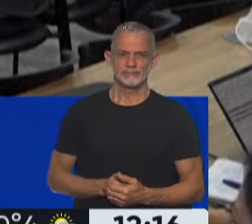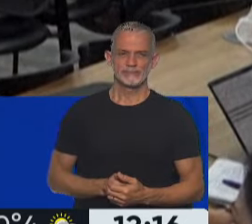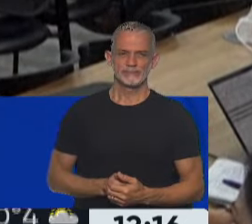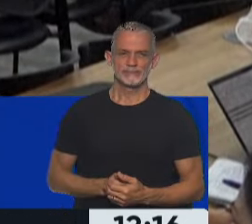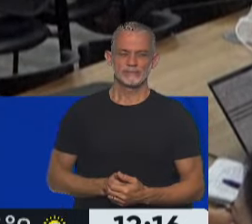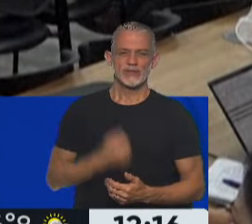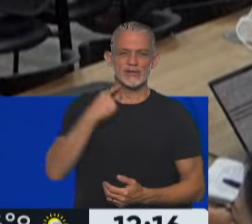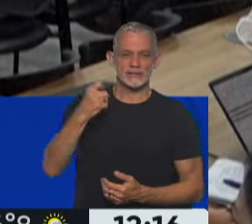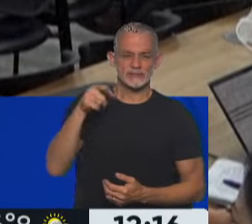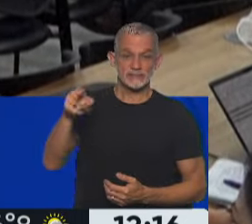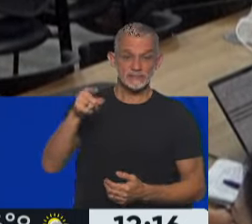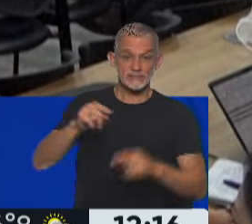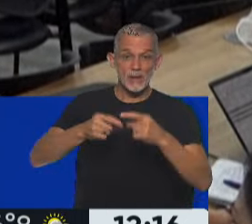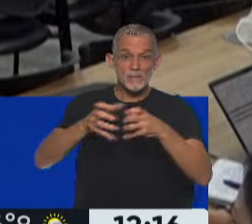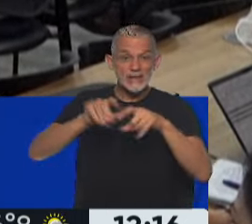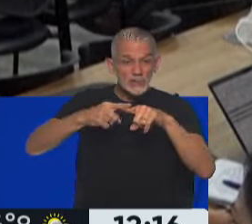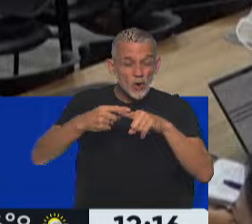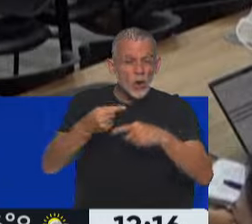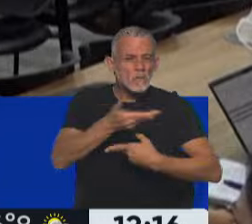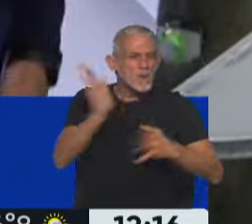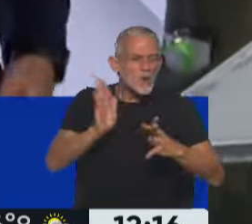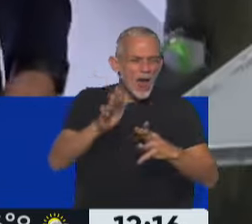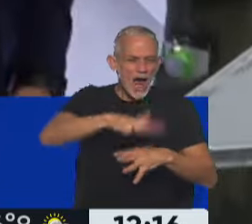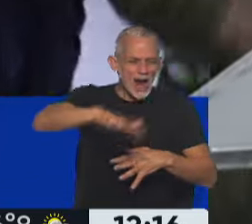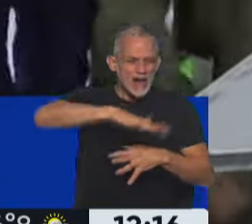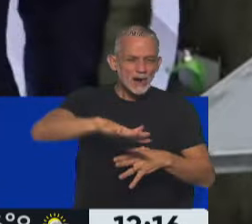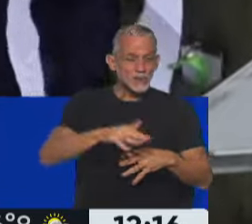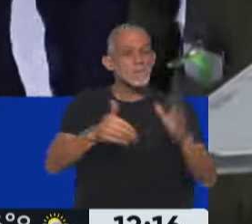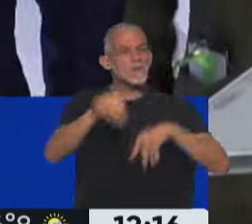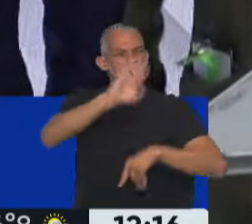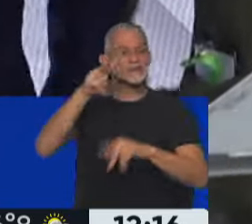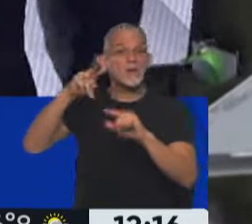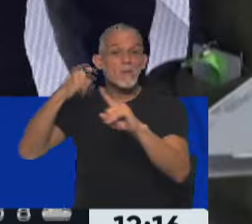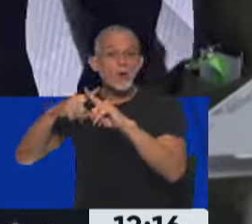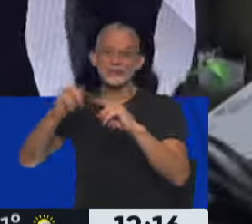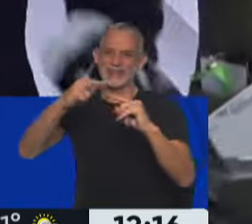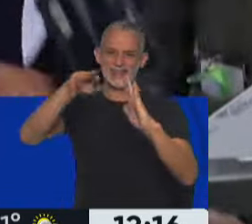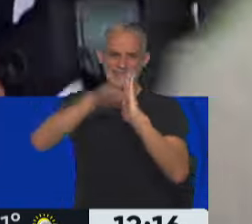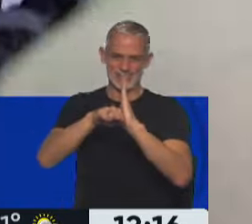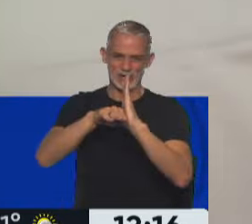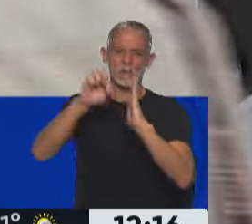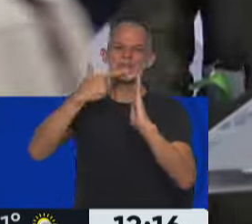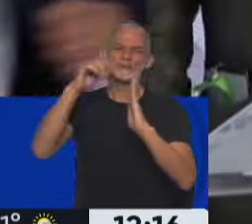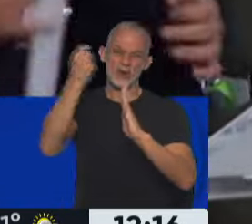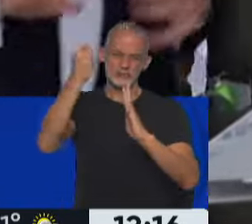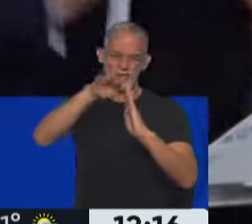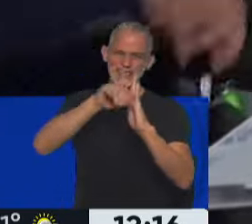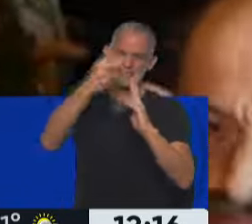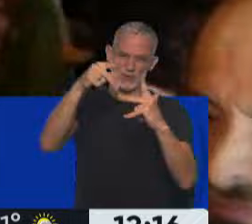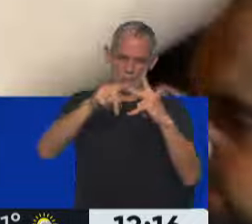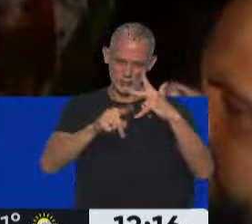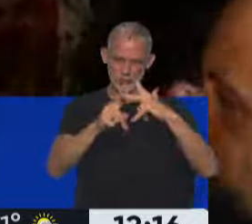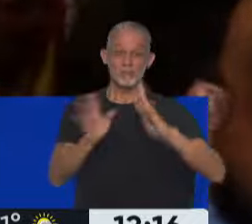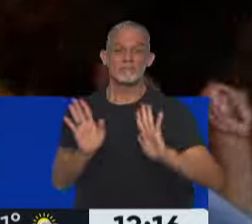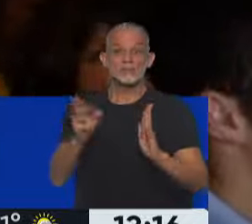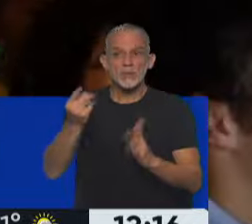En España, el Partido Popular fue el más votado, mientras que el ultraderechista Vox quedó en tercer lugar detrás del PSOE. Aún así, Santiago Abascal pidió